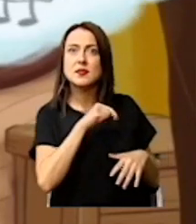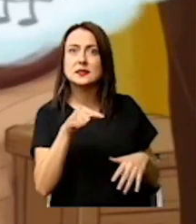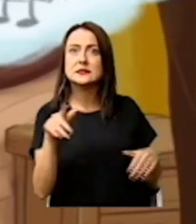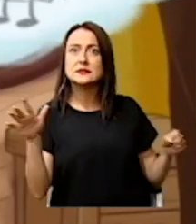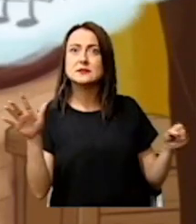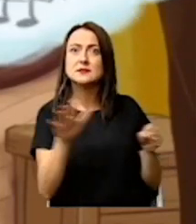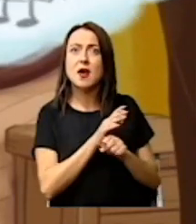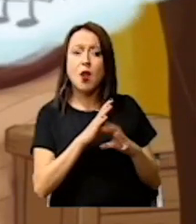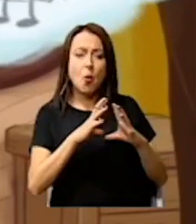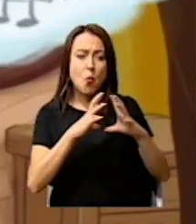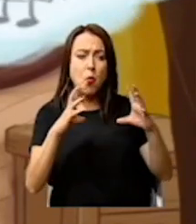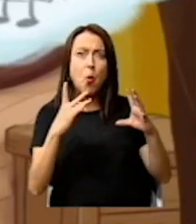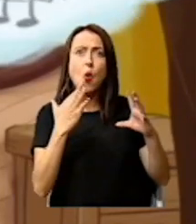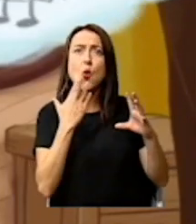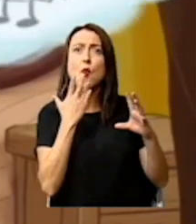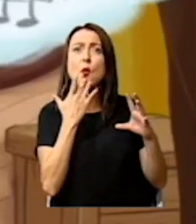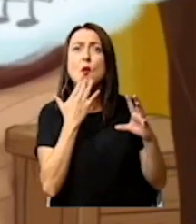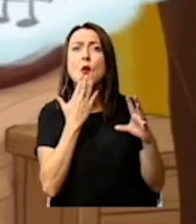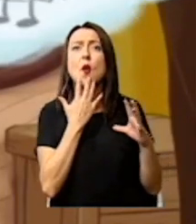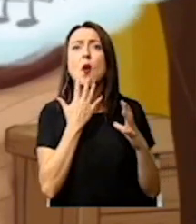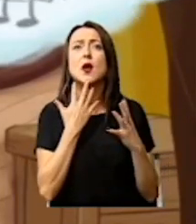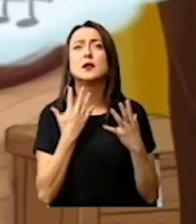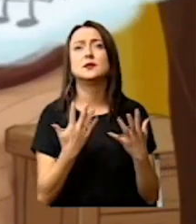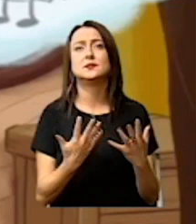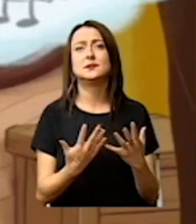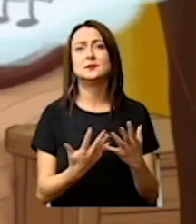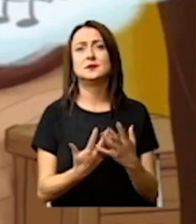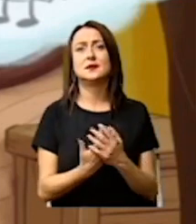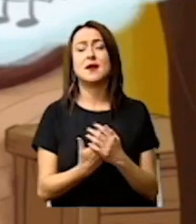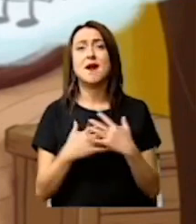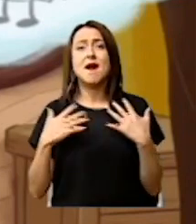de globos de colores.